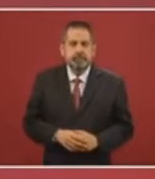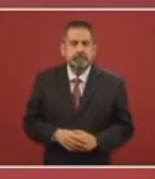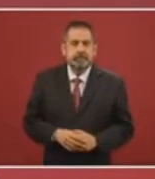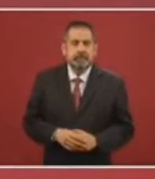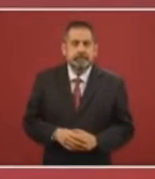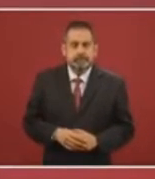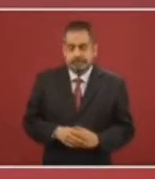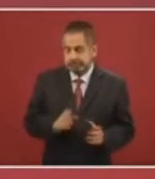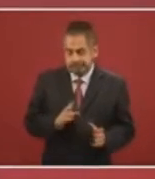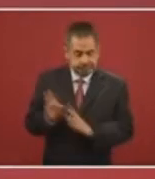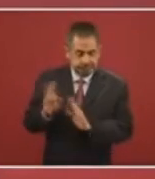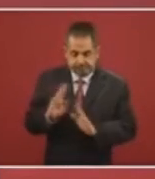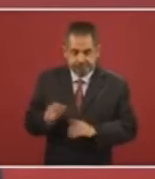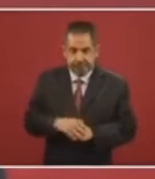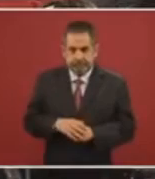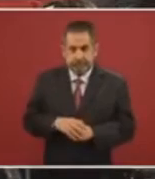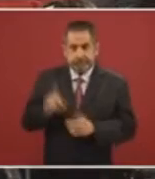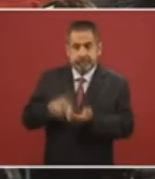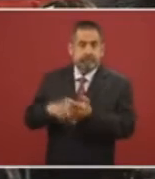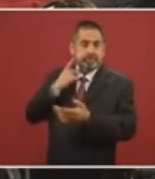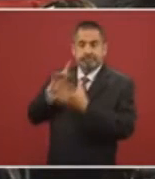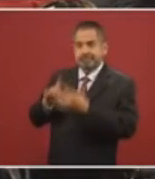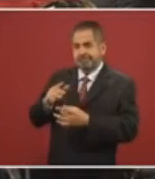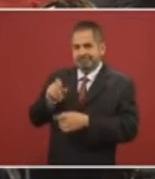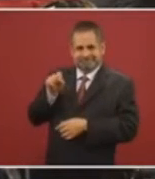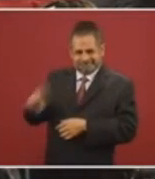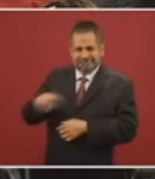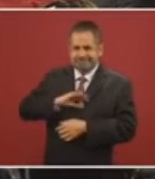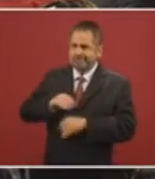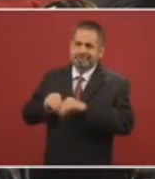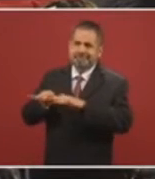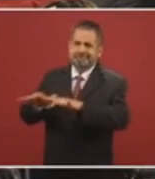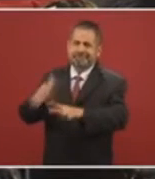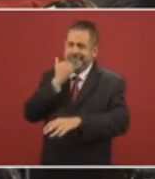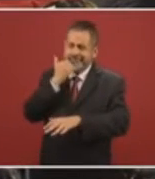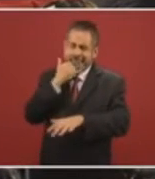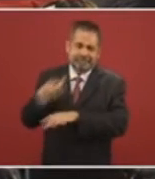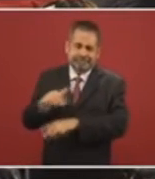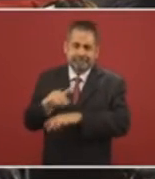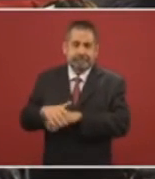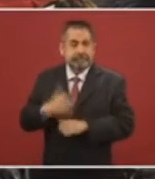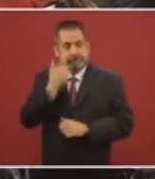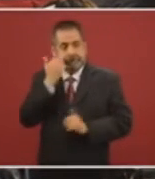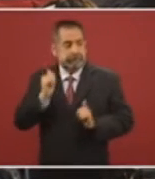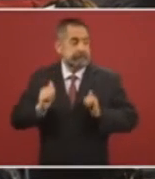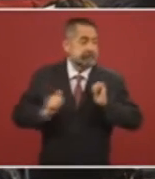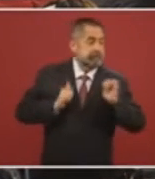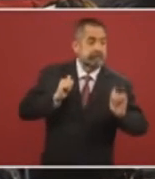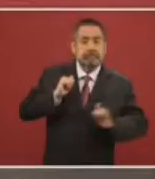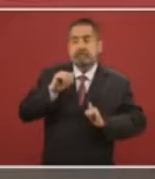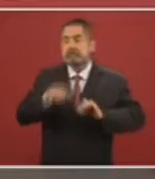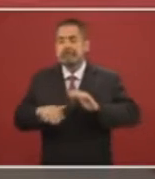Esa es otra epidemia, pues, que tiene que ver con los intereses creados,